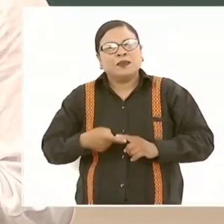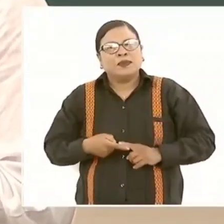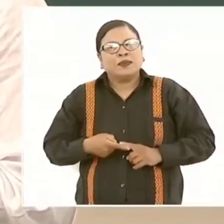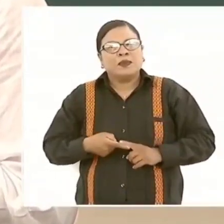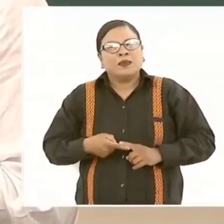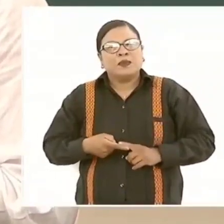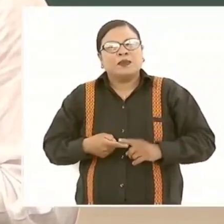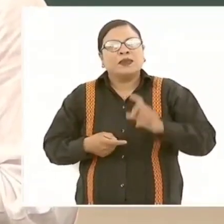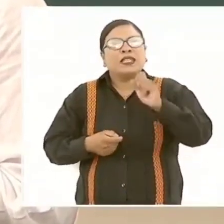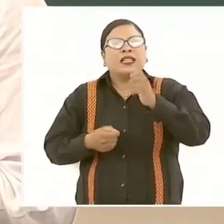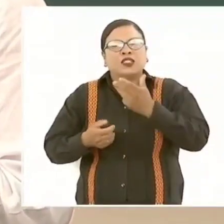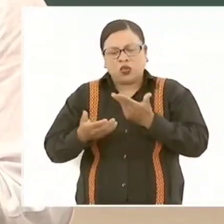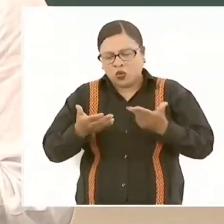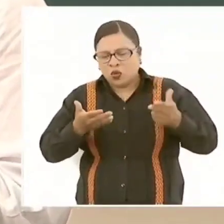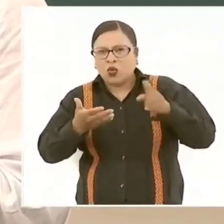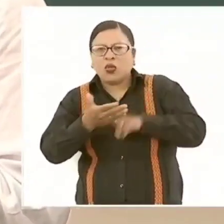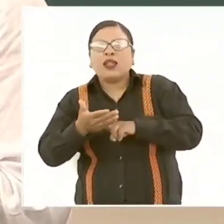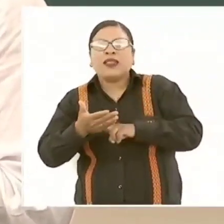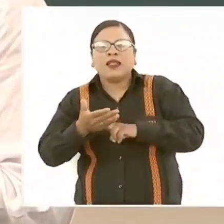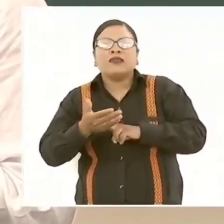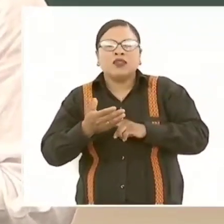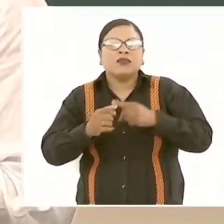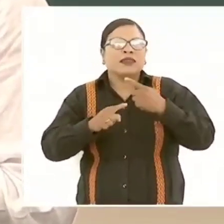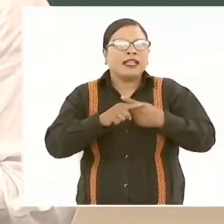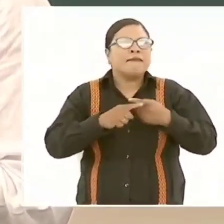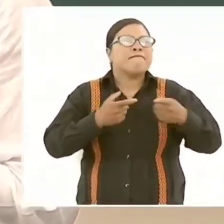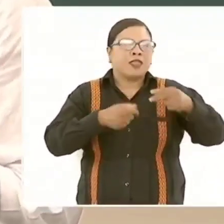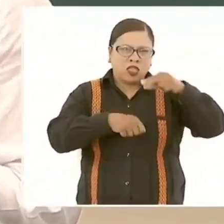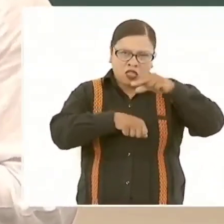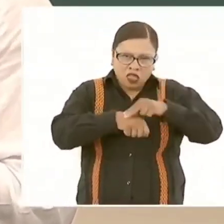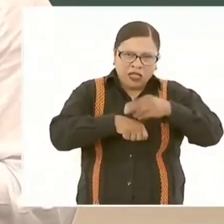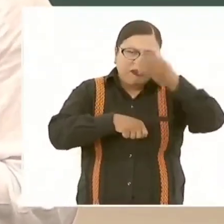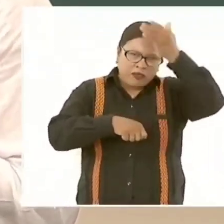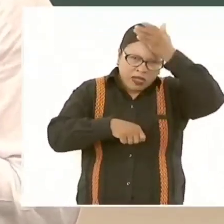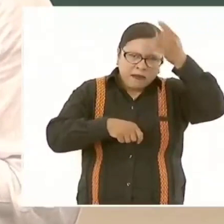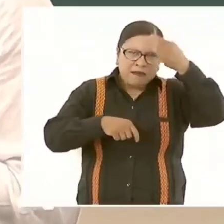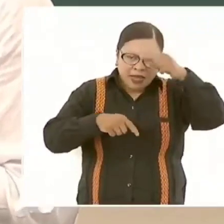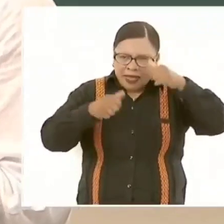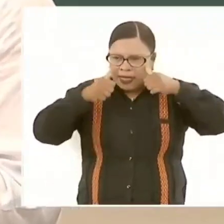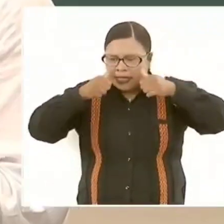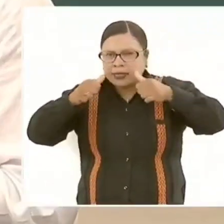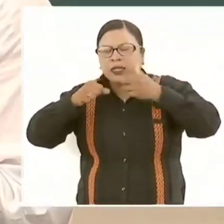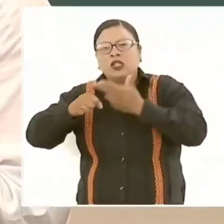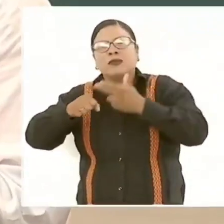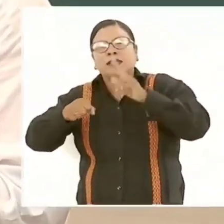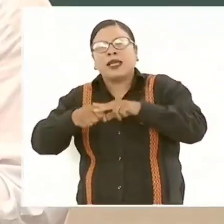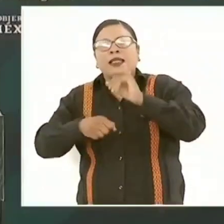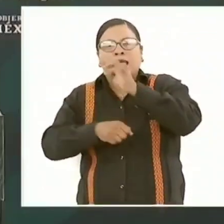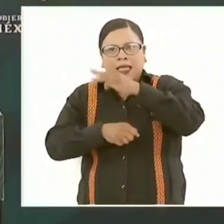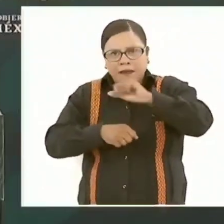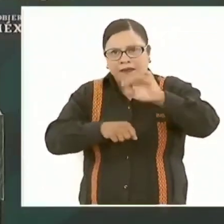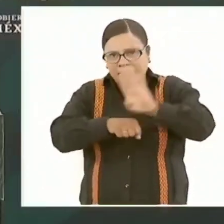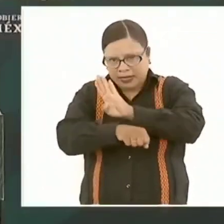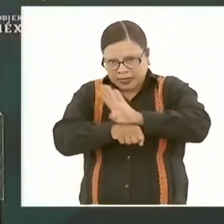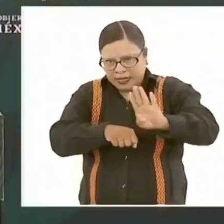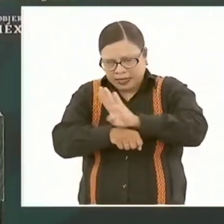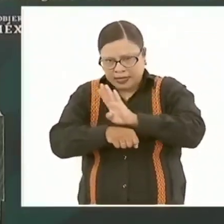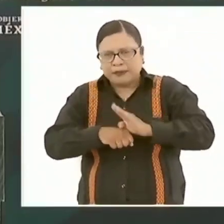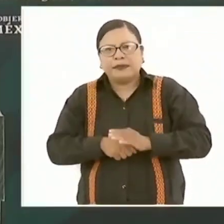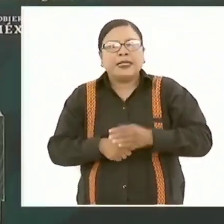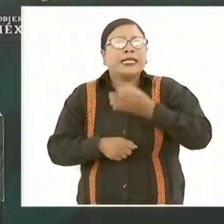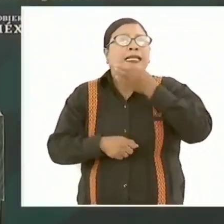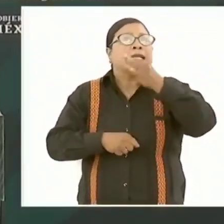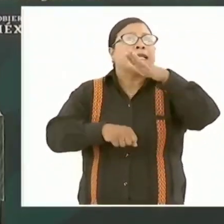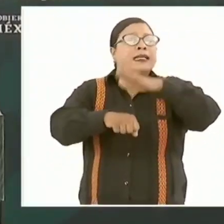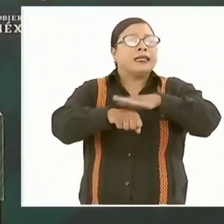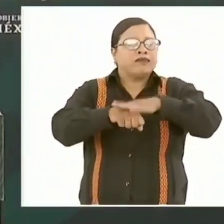la contratación del personal para atender los hospitales de bienestar. Les informo